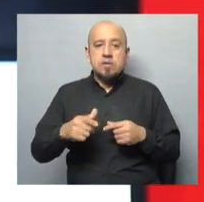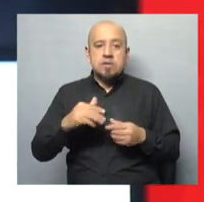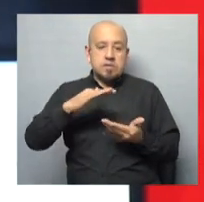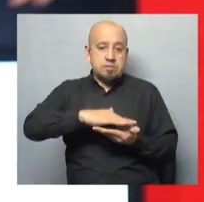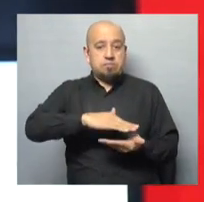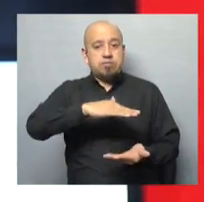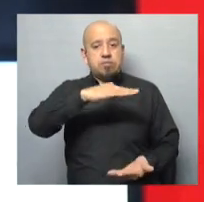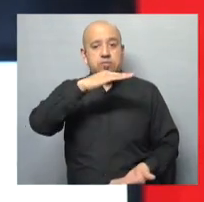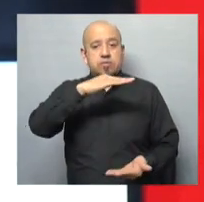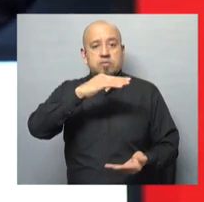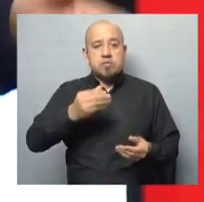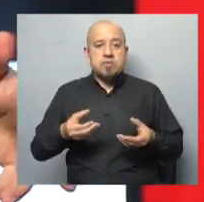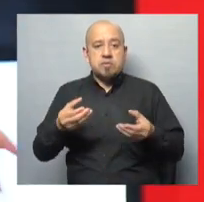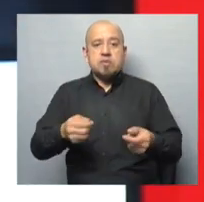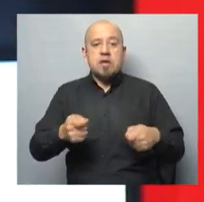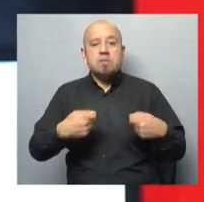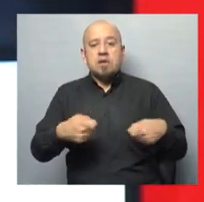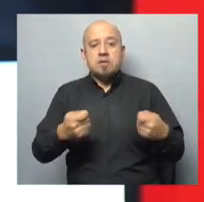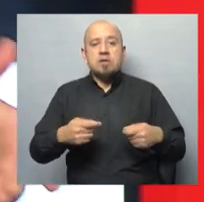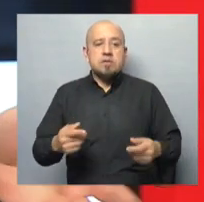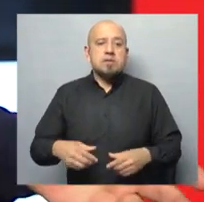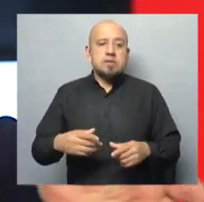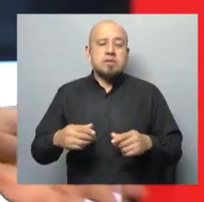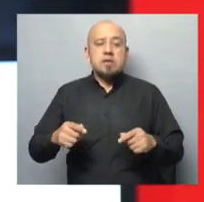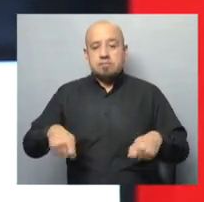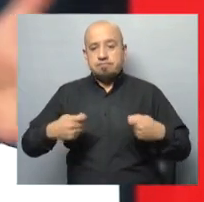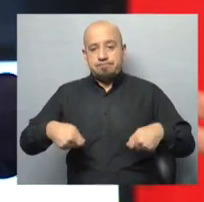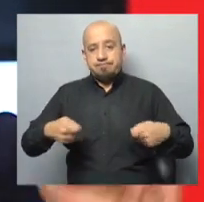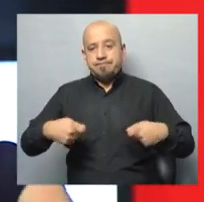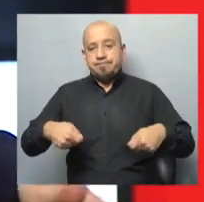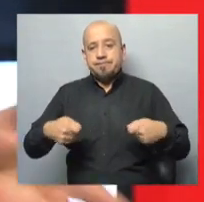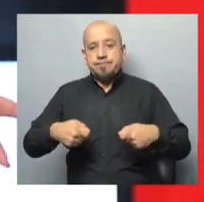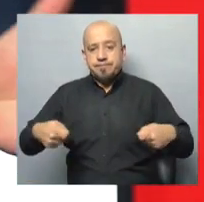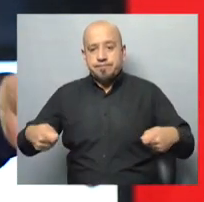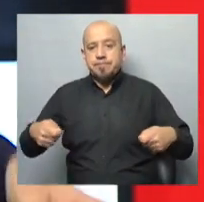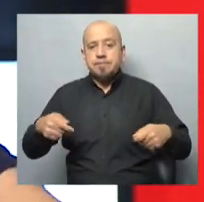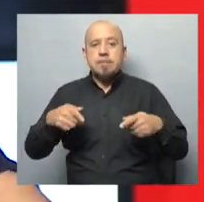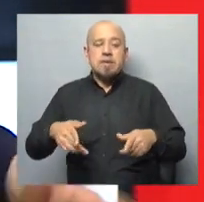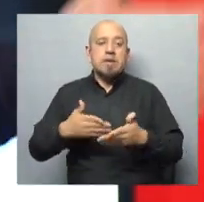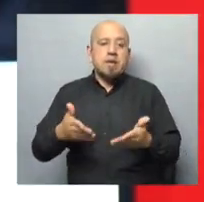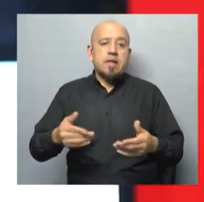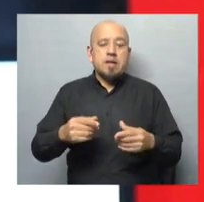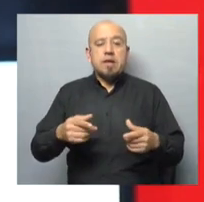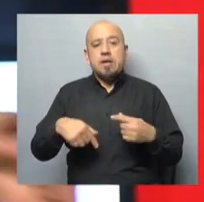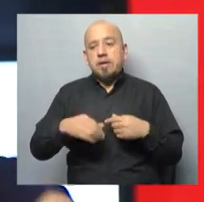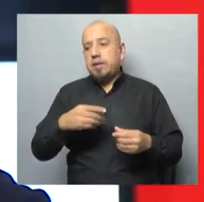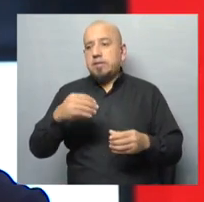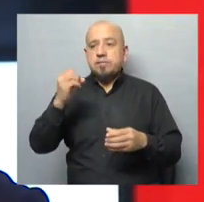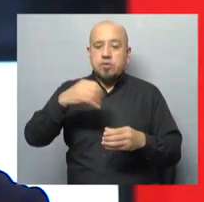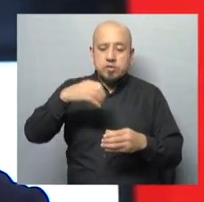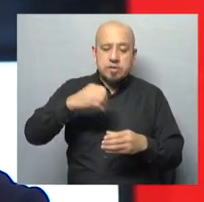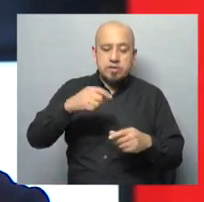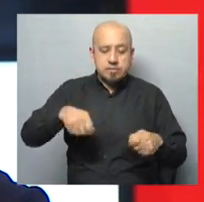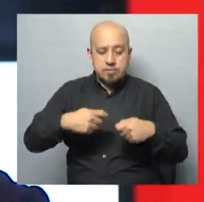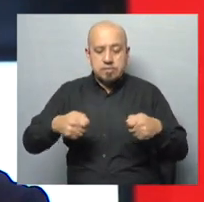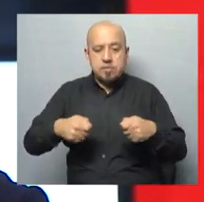pilones diario después se iban a almacenes se los daba mi hijos volvían las papas todas esas cosas los huevos todas cosas las envolvían diario y cada vez que llega a una remesa nueva